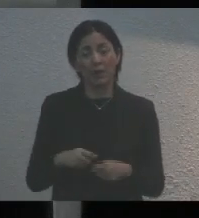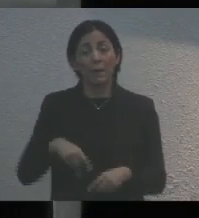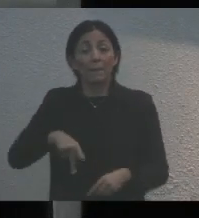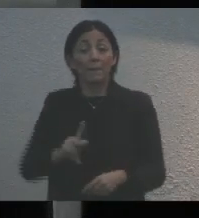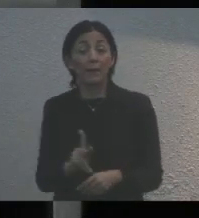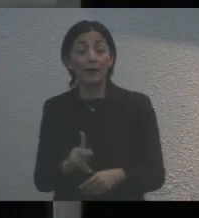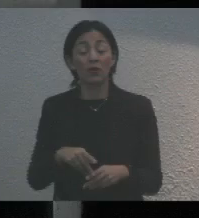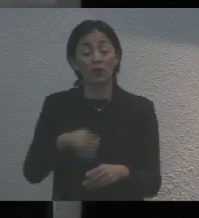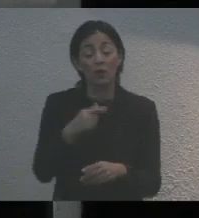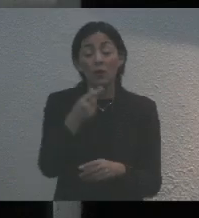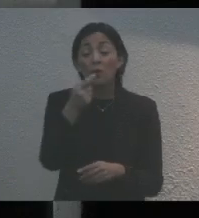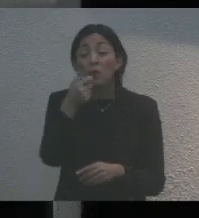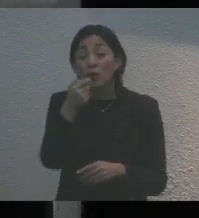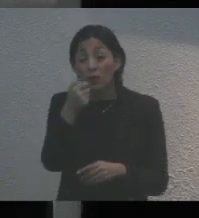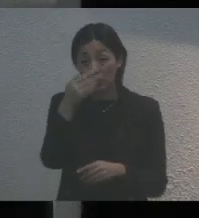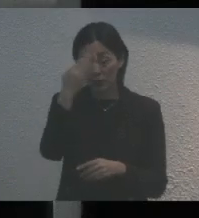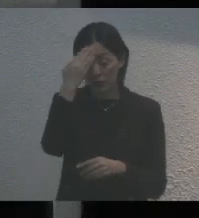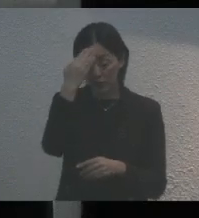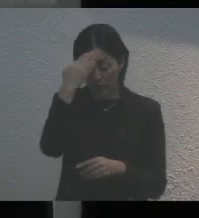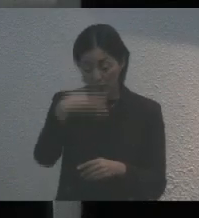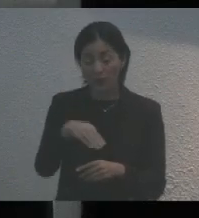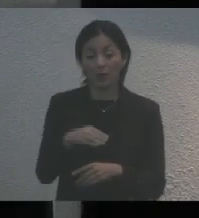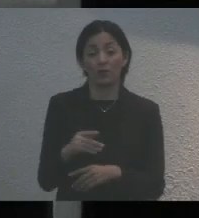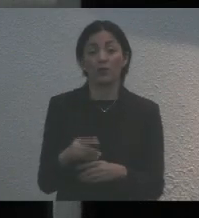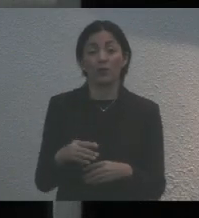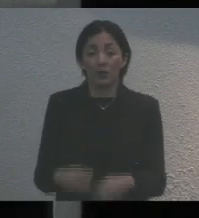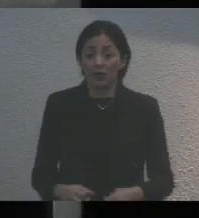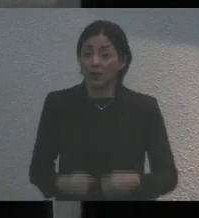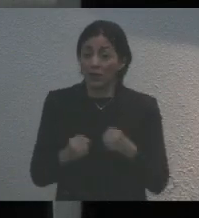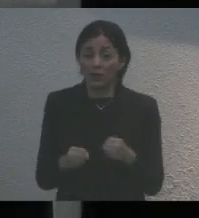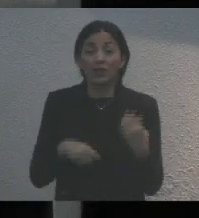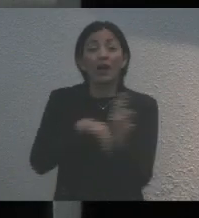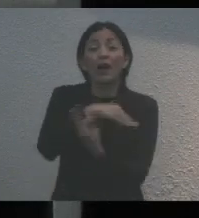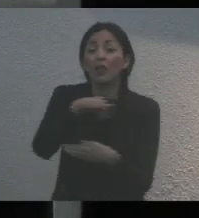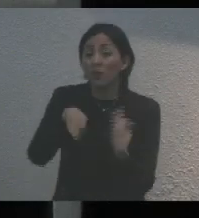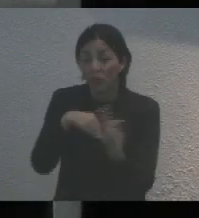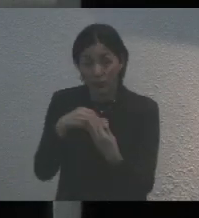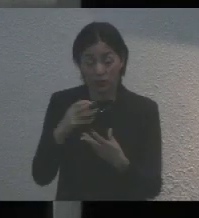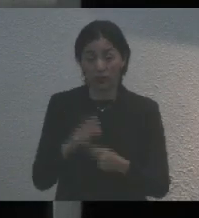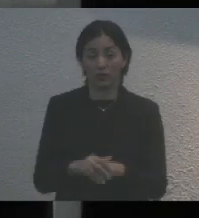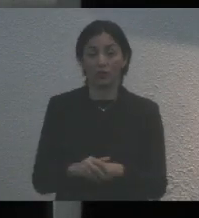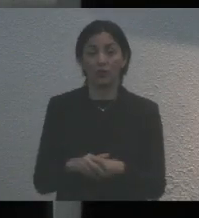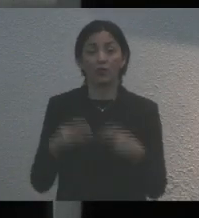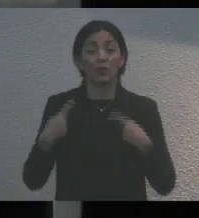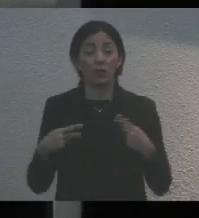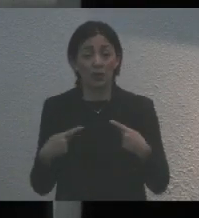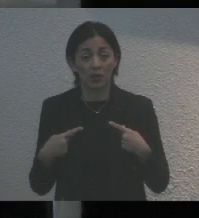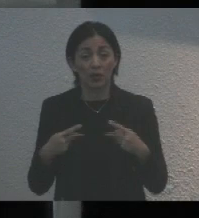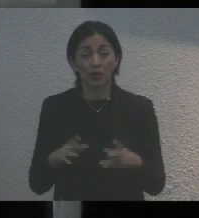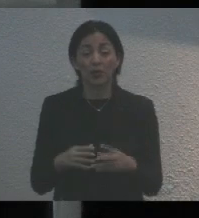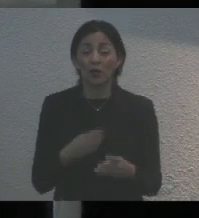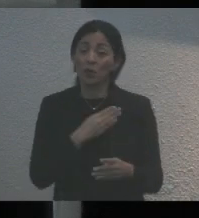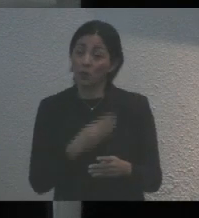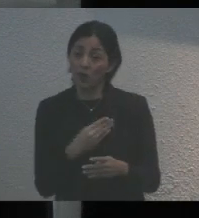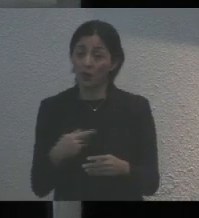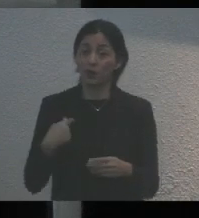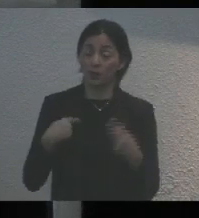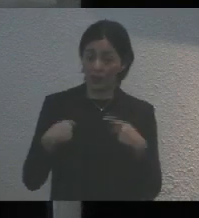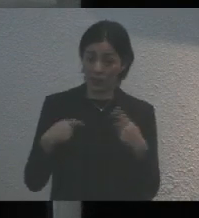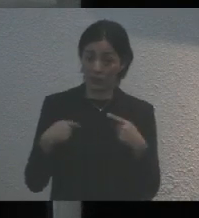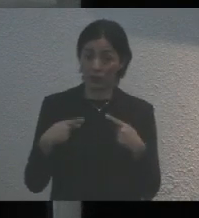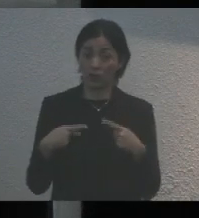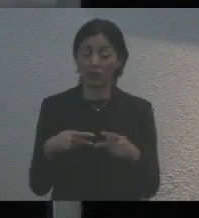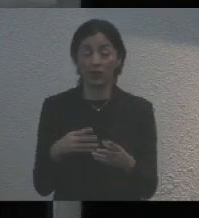embargo, pocos estamos conscientes de que la seguridad nos corresponde a todos. El ser buenos ciudadanos está